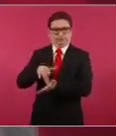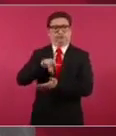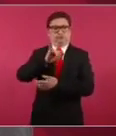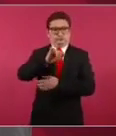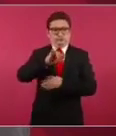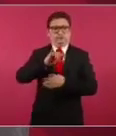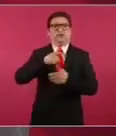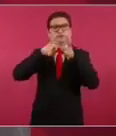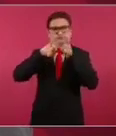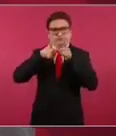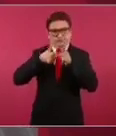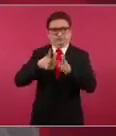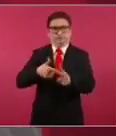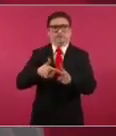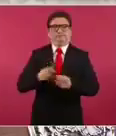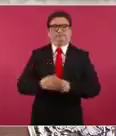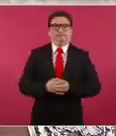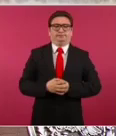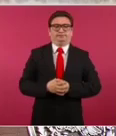les va a seguir apoyando.